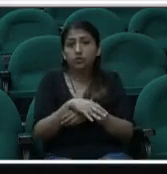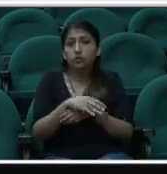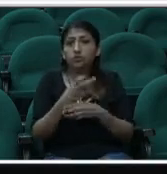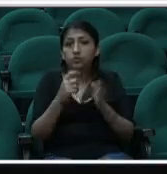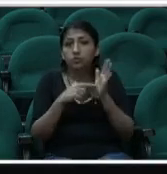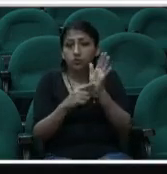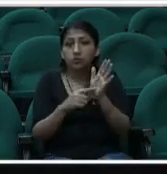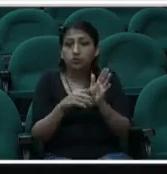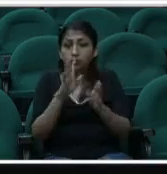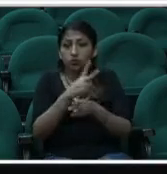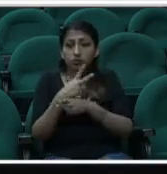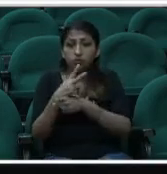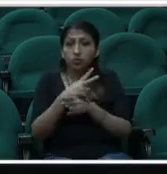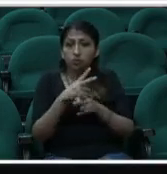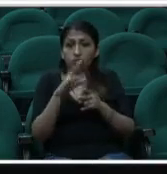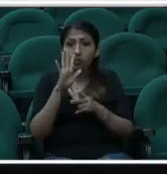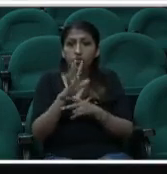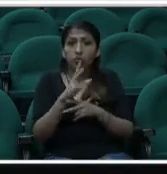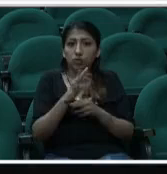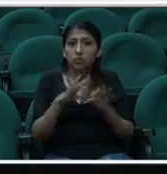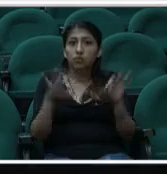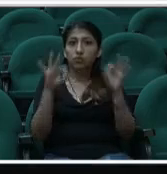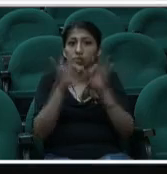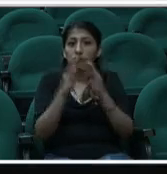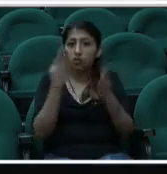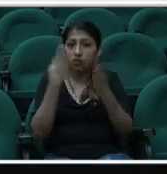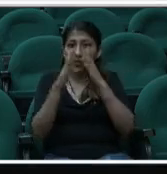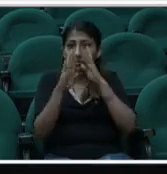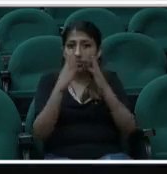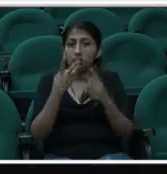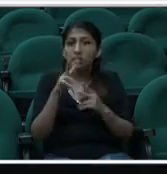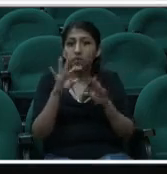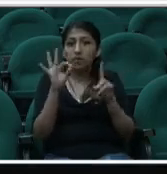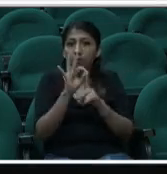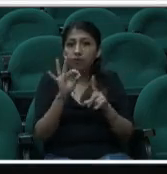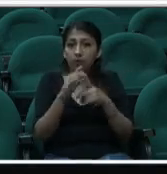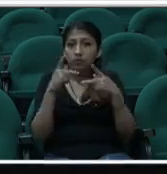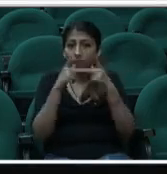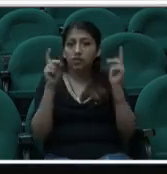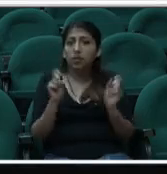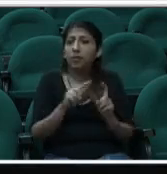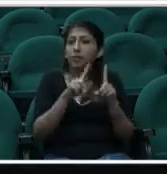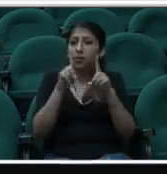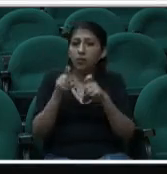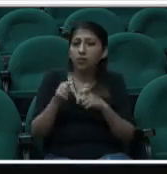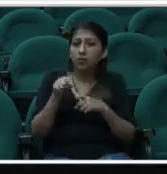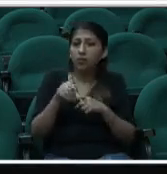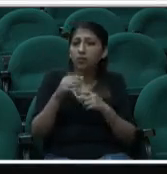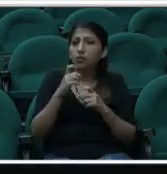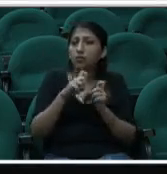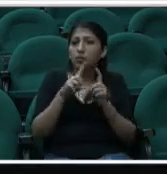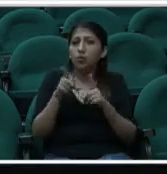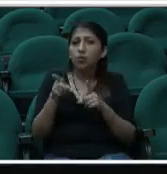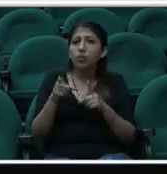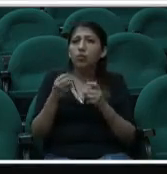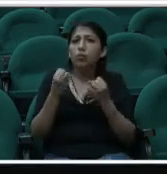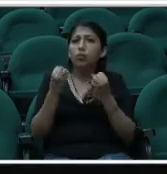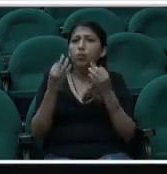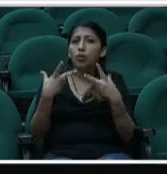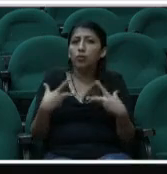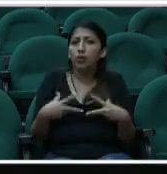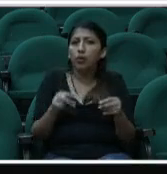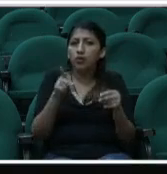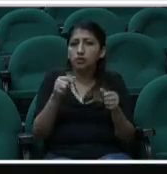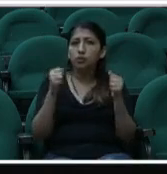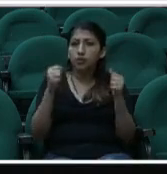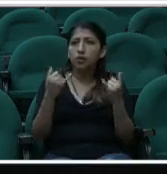que presentarlo al consejo electoral nosotros creemos que es fundamental transparentar lo también en las redes sociales la pregunta que yo te hago estimado elías es cuánto te ha costado tu